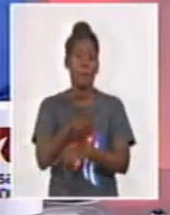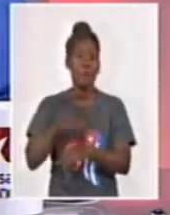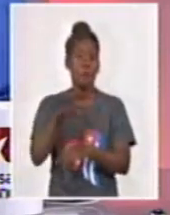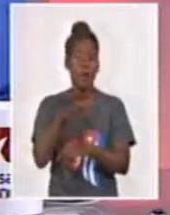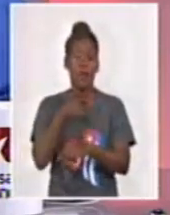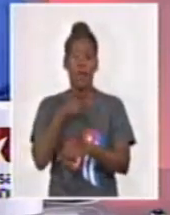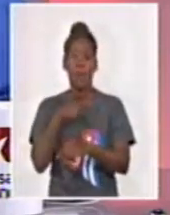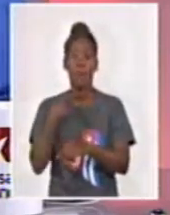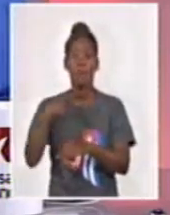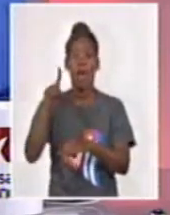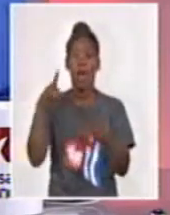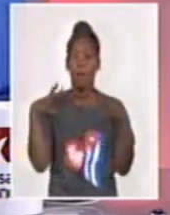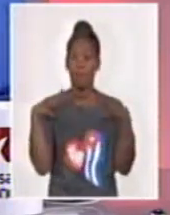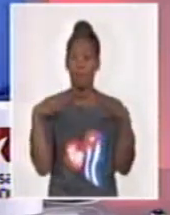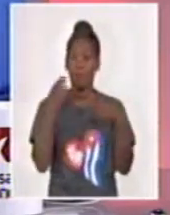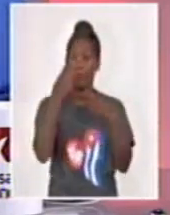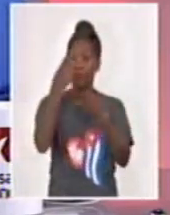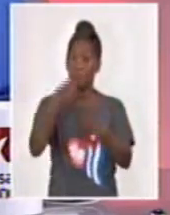familia pueda,